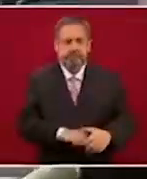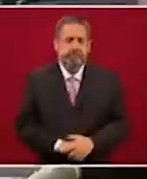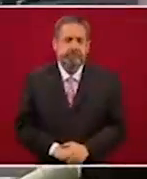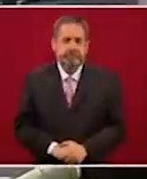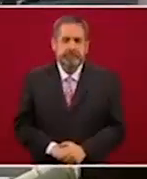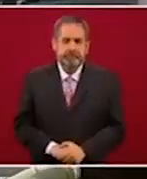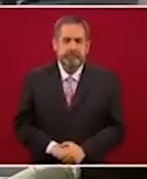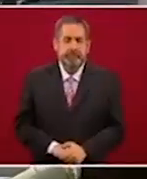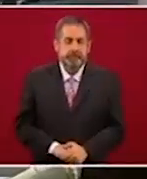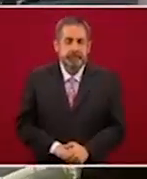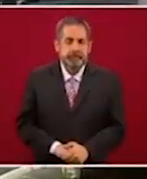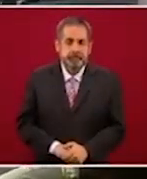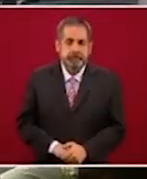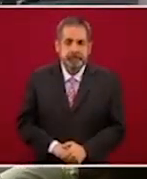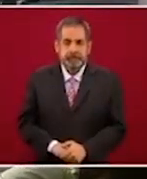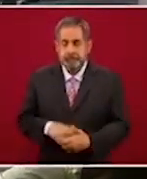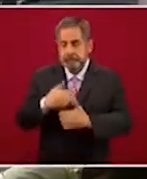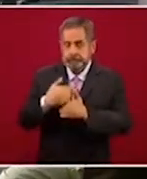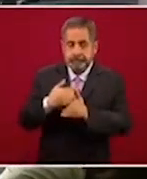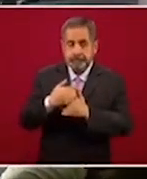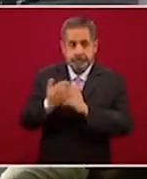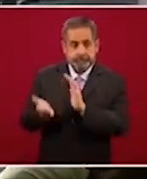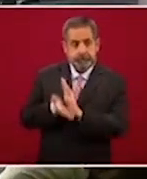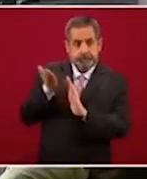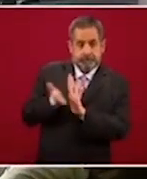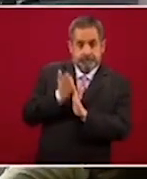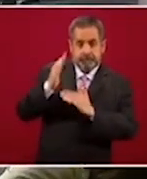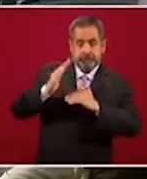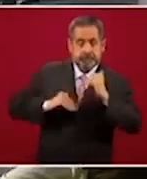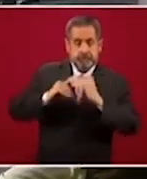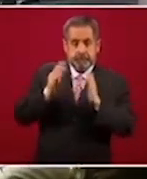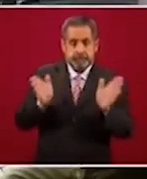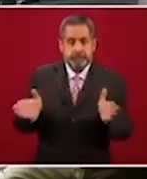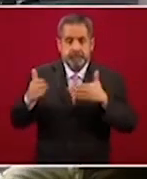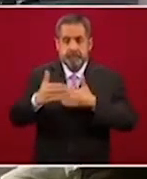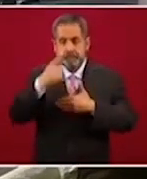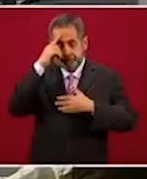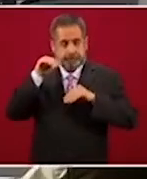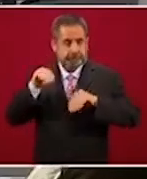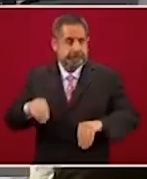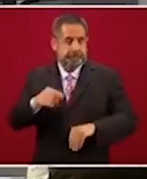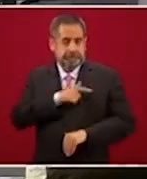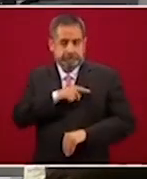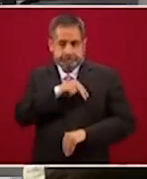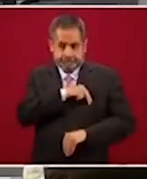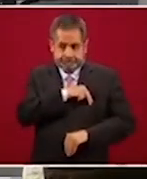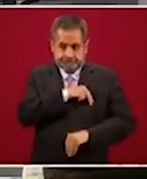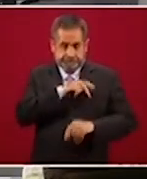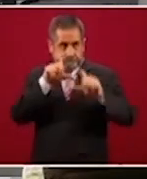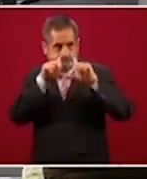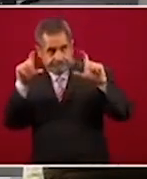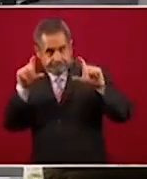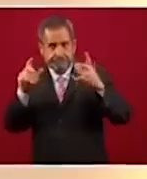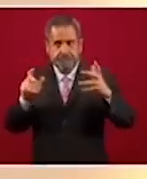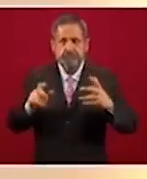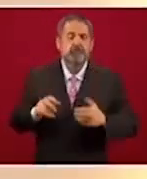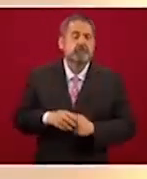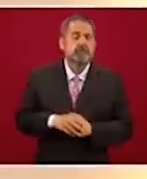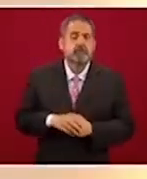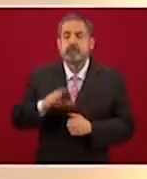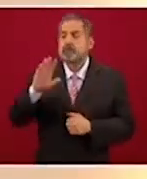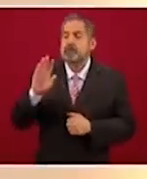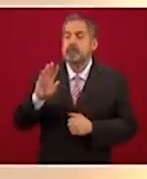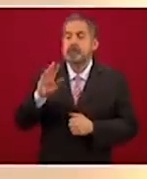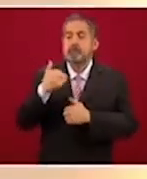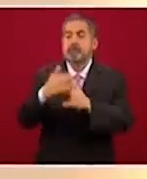en construcción de cuarteles como se mencionó ya de los 81 cuarteles para el